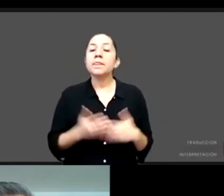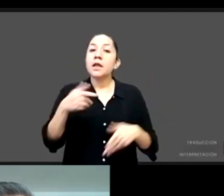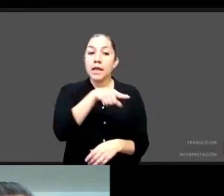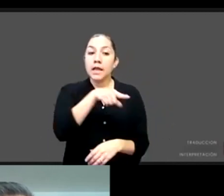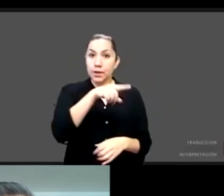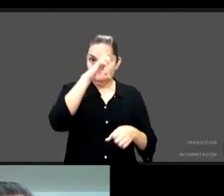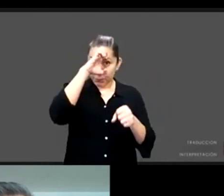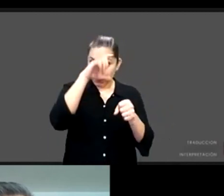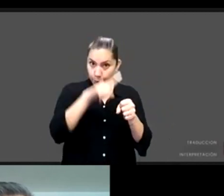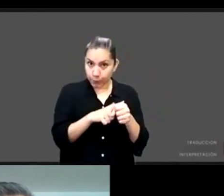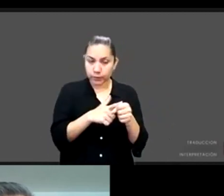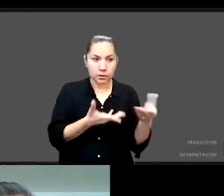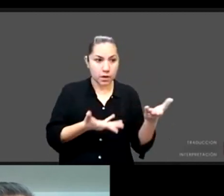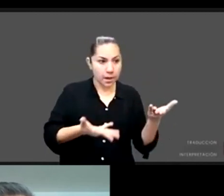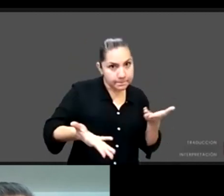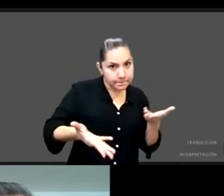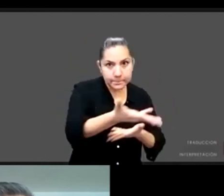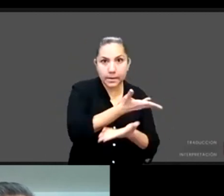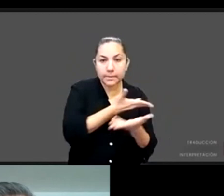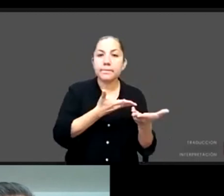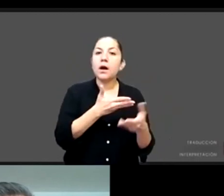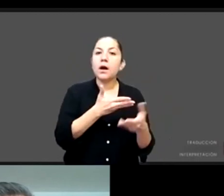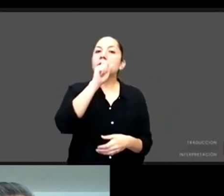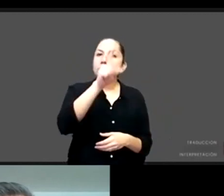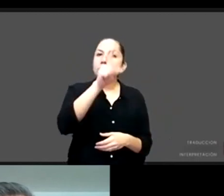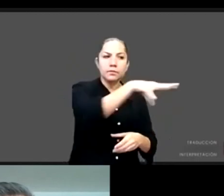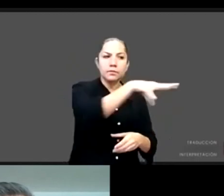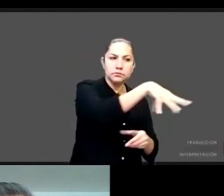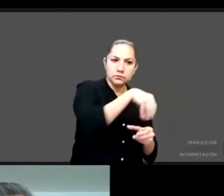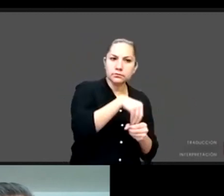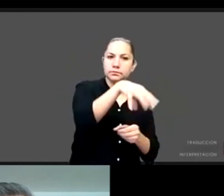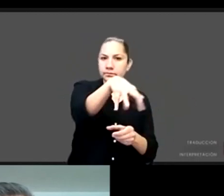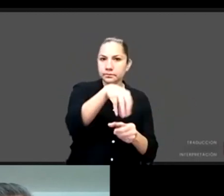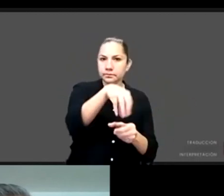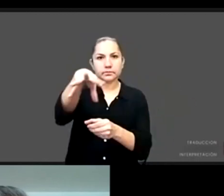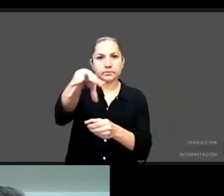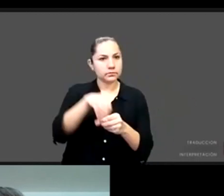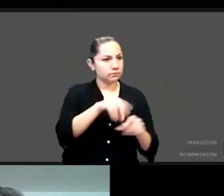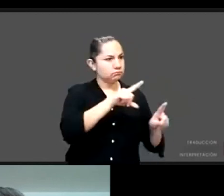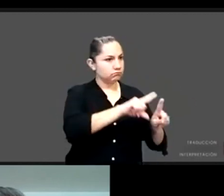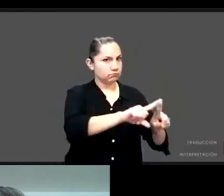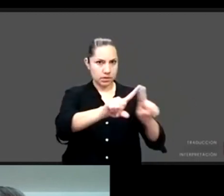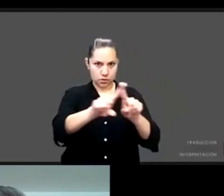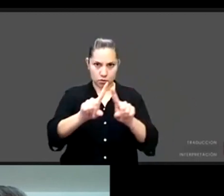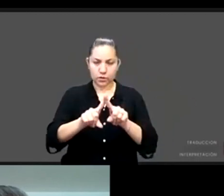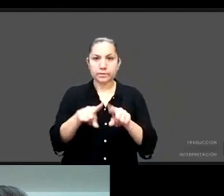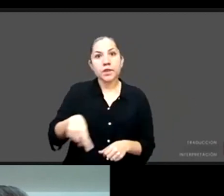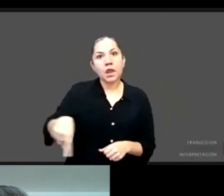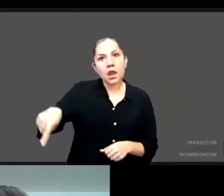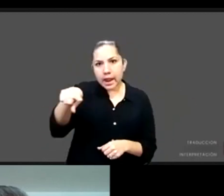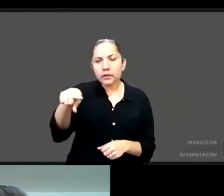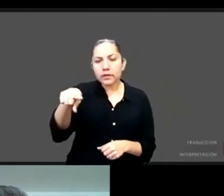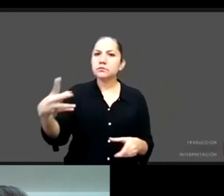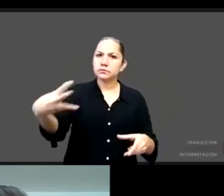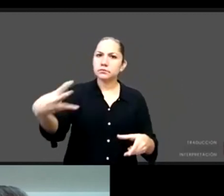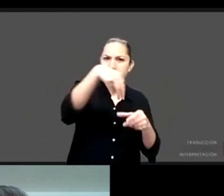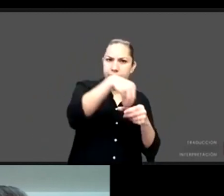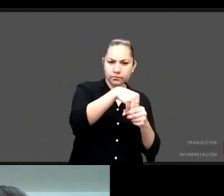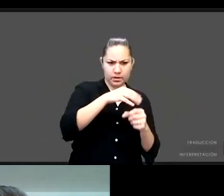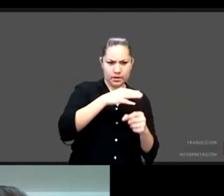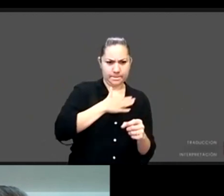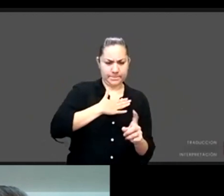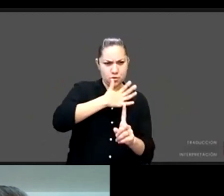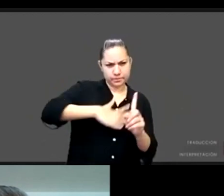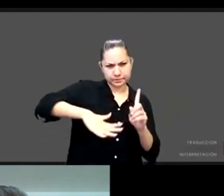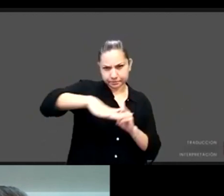que forme personas críticas y sensibles a su entorno. Pondré un ejemplo de lo que